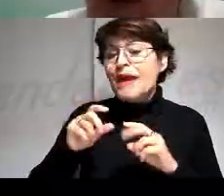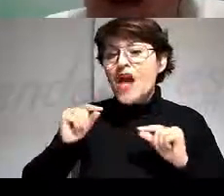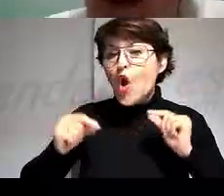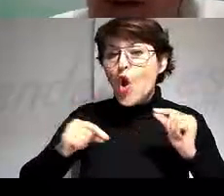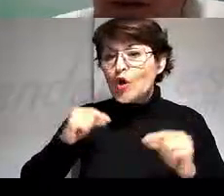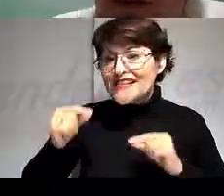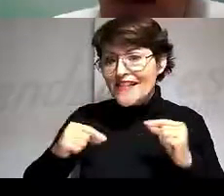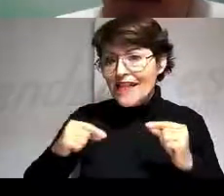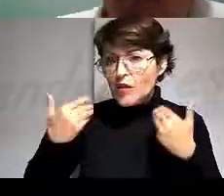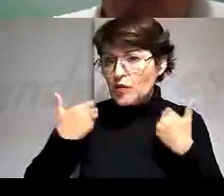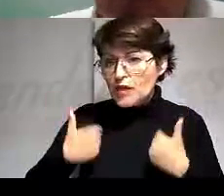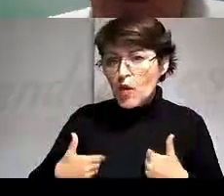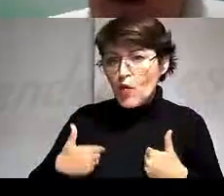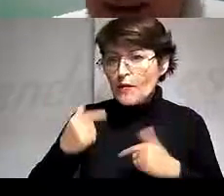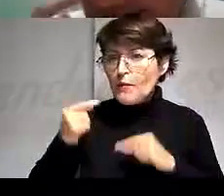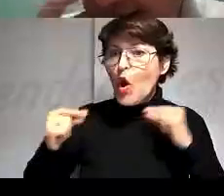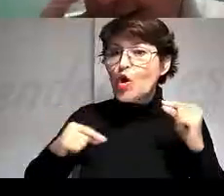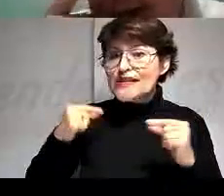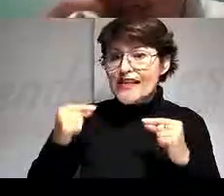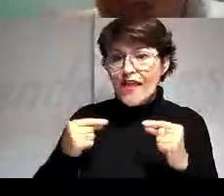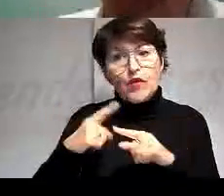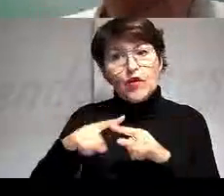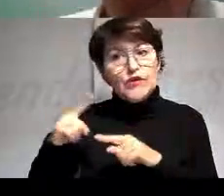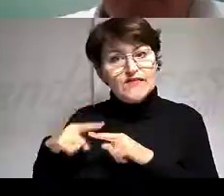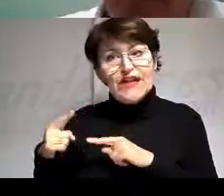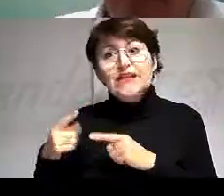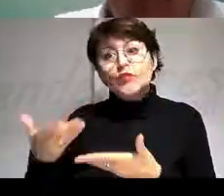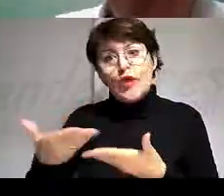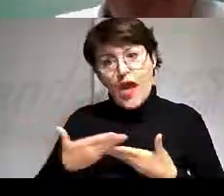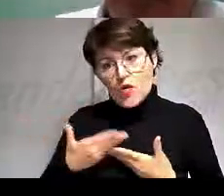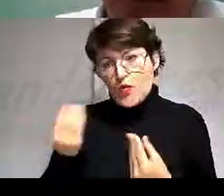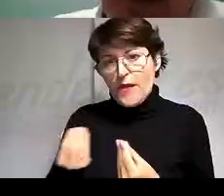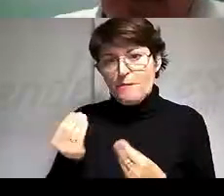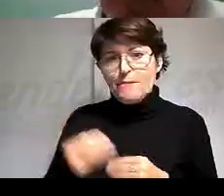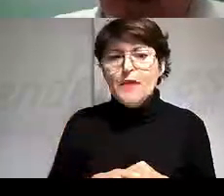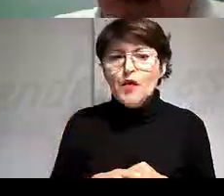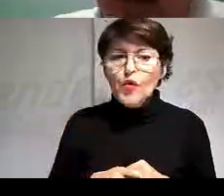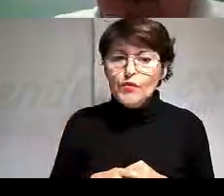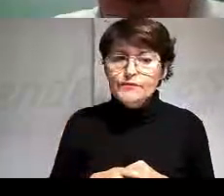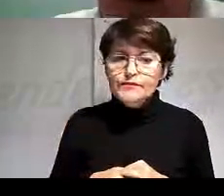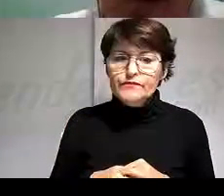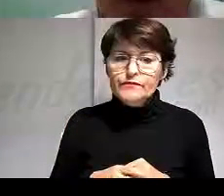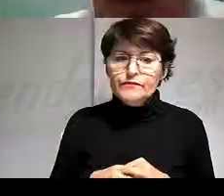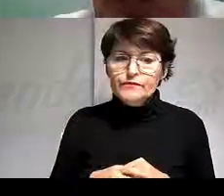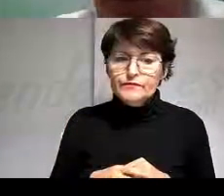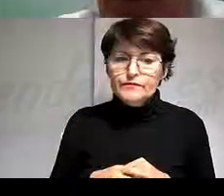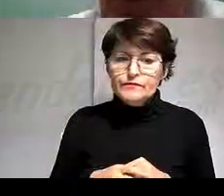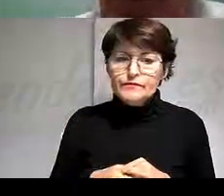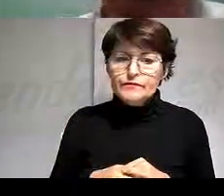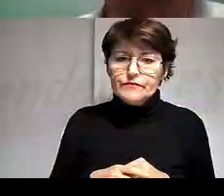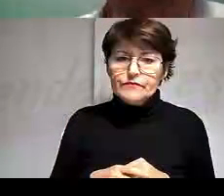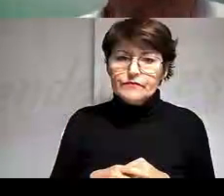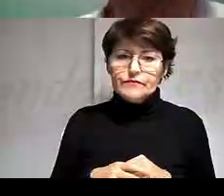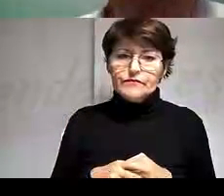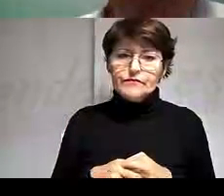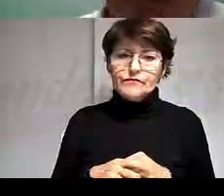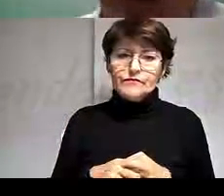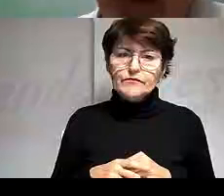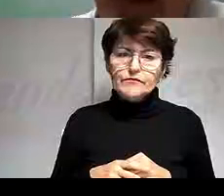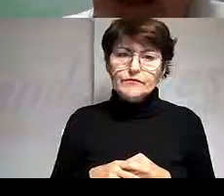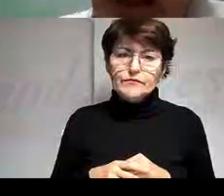proceso de oxidación. Es un cofactor esencial en el proceso de oxidación, por lo tanto va a ser esencial que lo